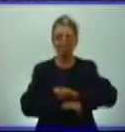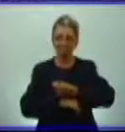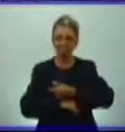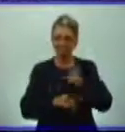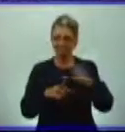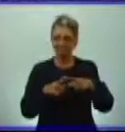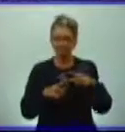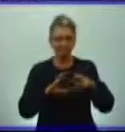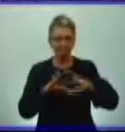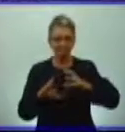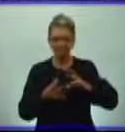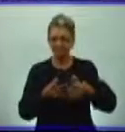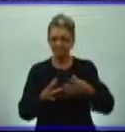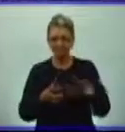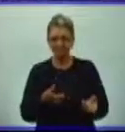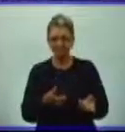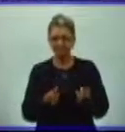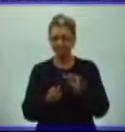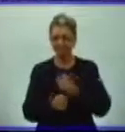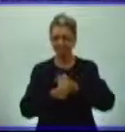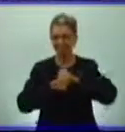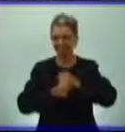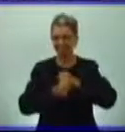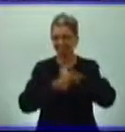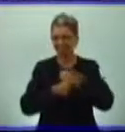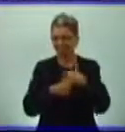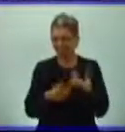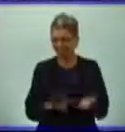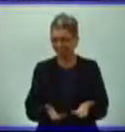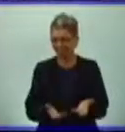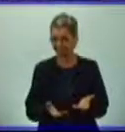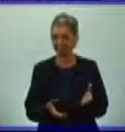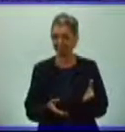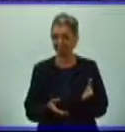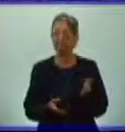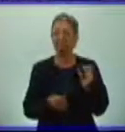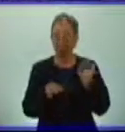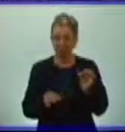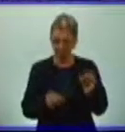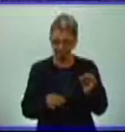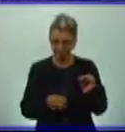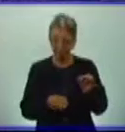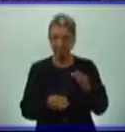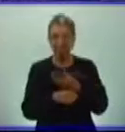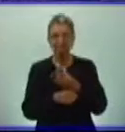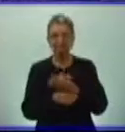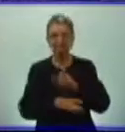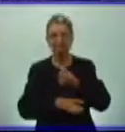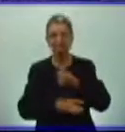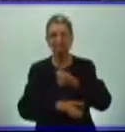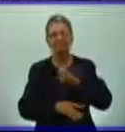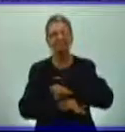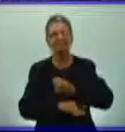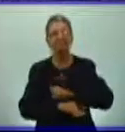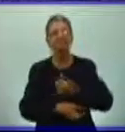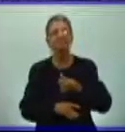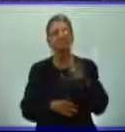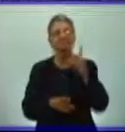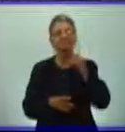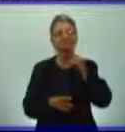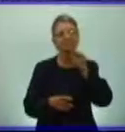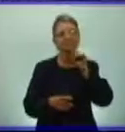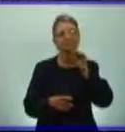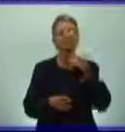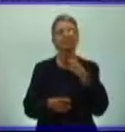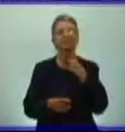Es importante recordar que siempre que estemos en un medio de transporte, hablemos en voz baja. Se le cede